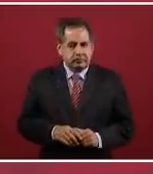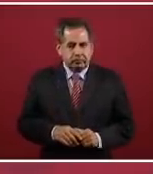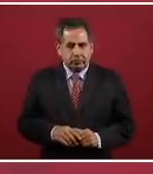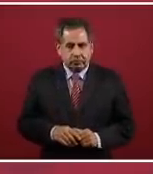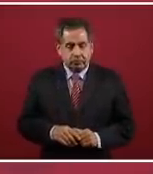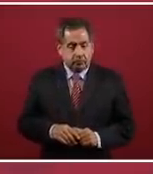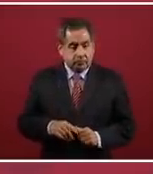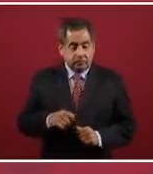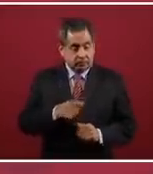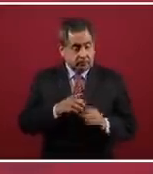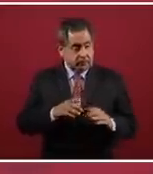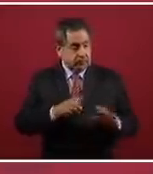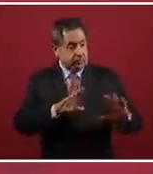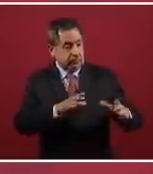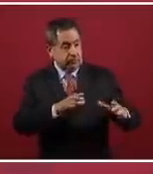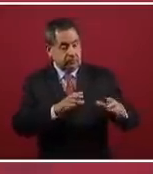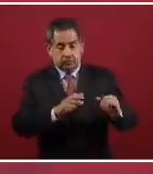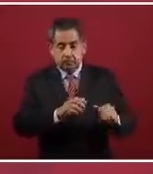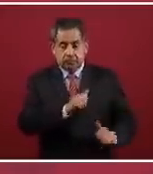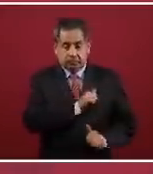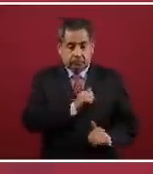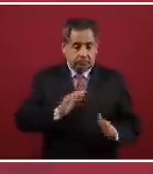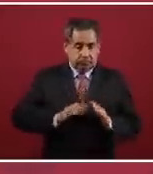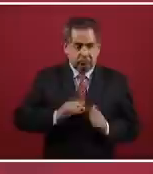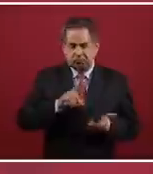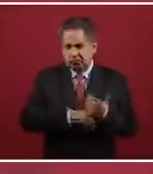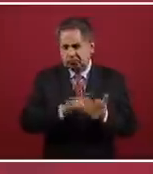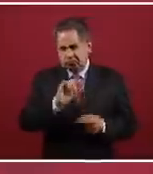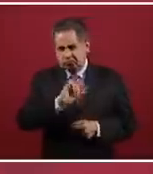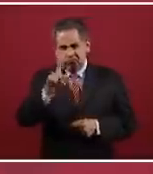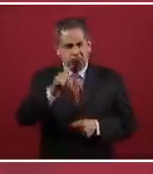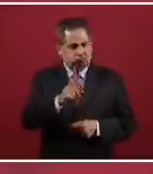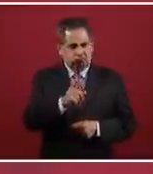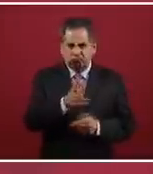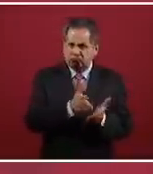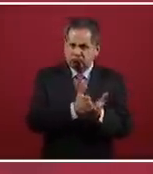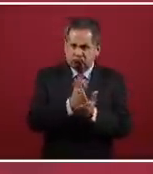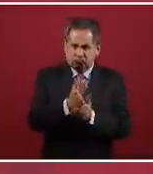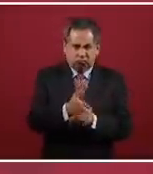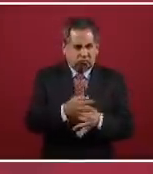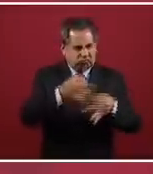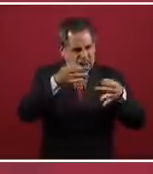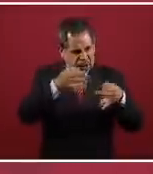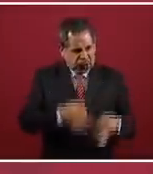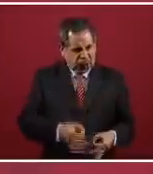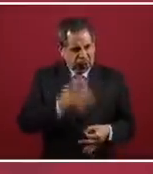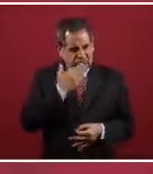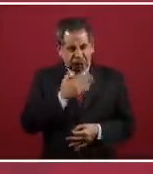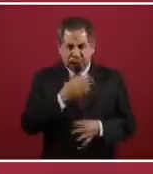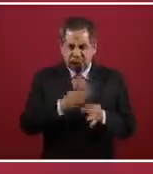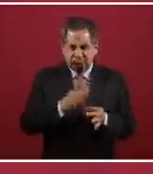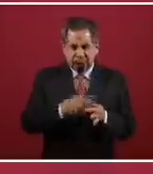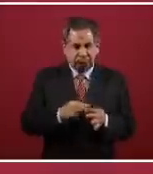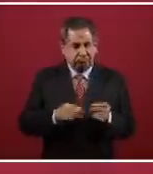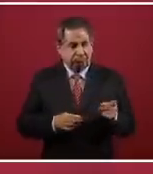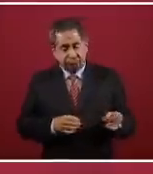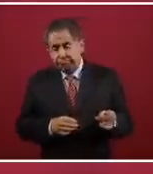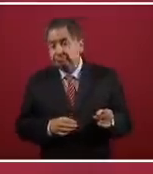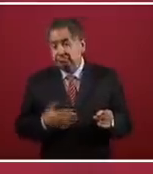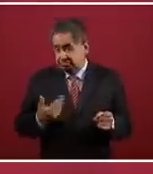esa institución, con el profesionalismo, con la disciplina que tiene, ¿sí?,